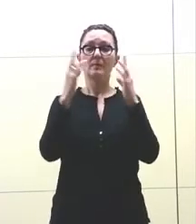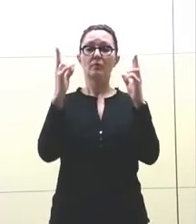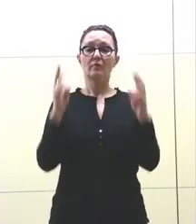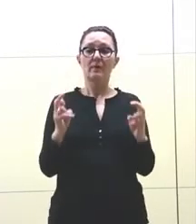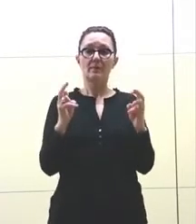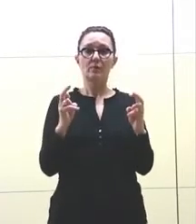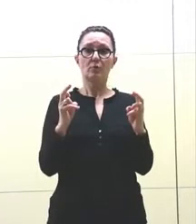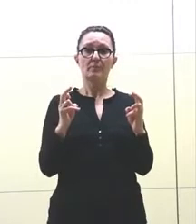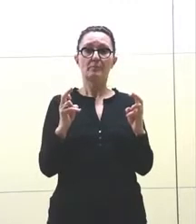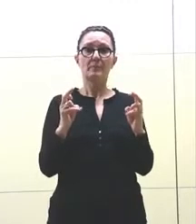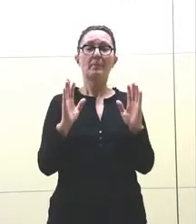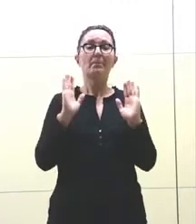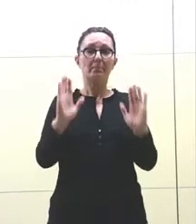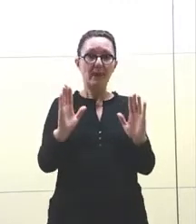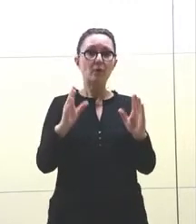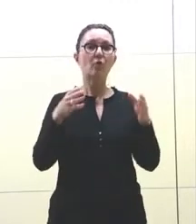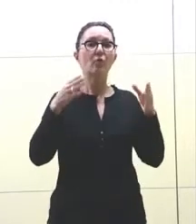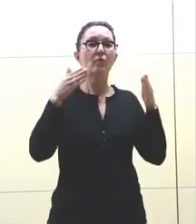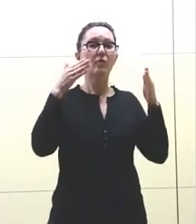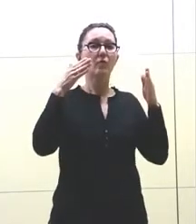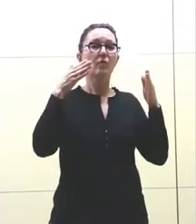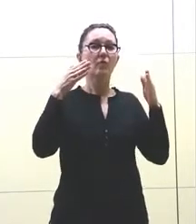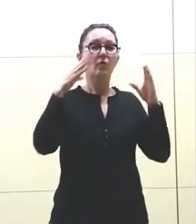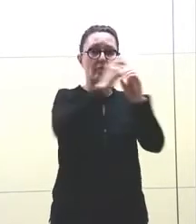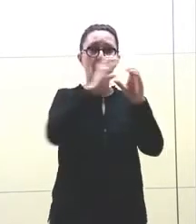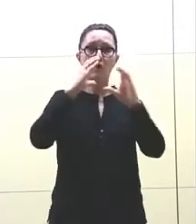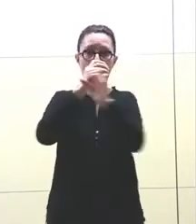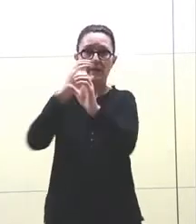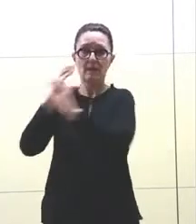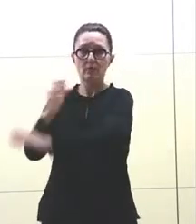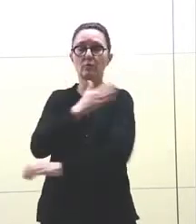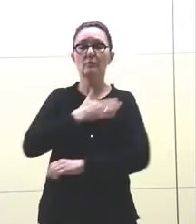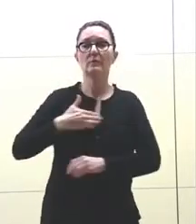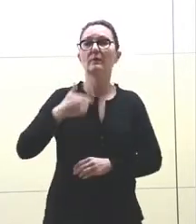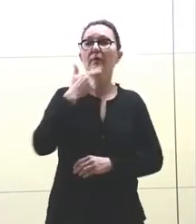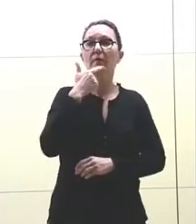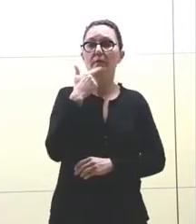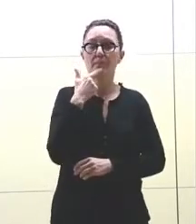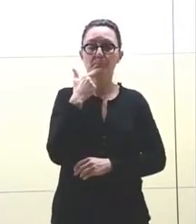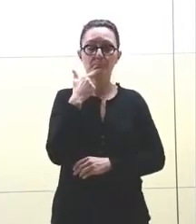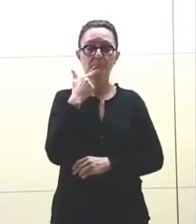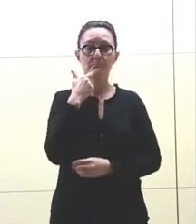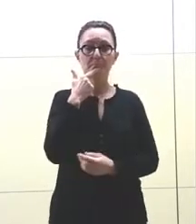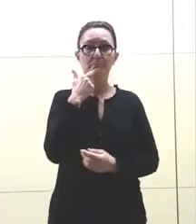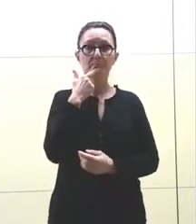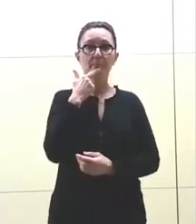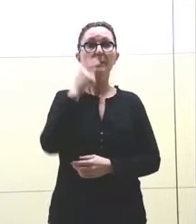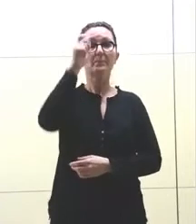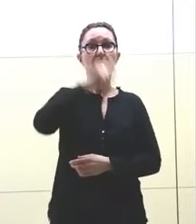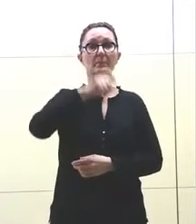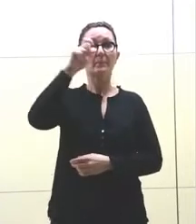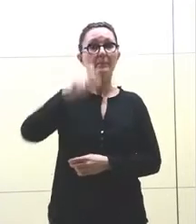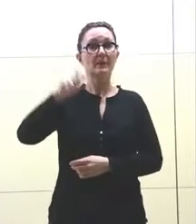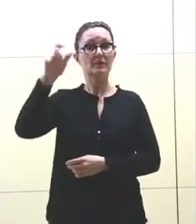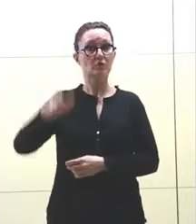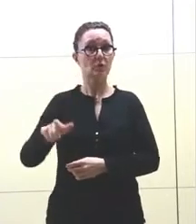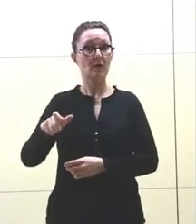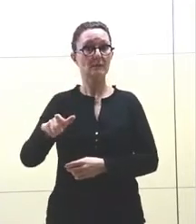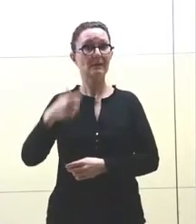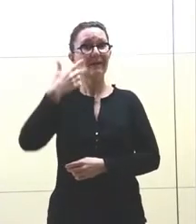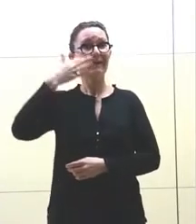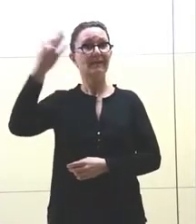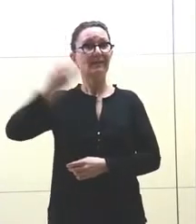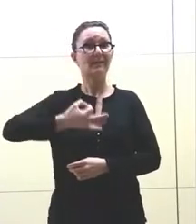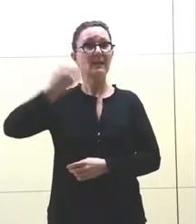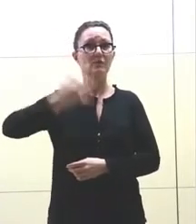focalizado, que significa que tiene que haber un confinamiento en aquellas personas que tengan mucho más riesgo